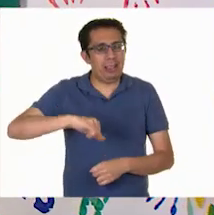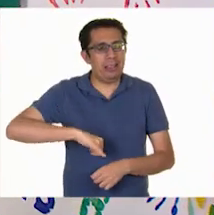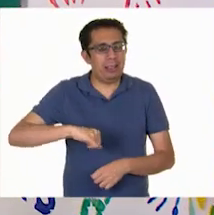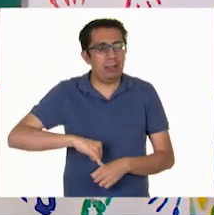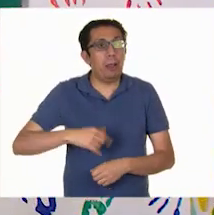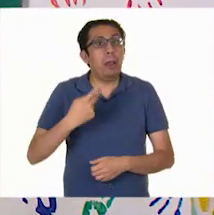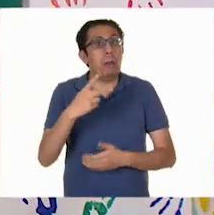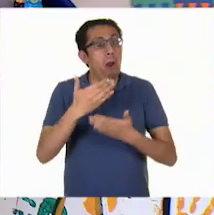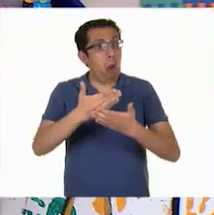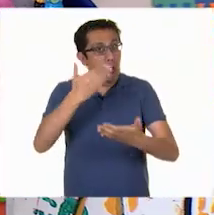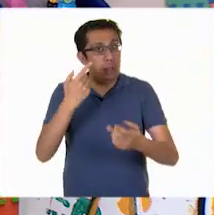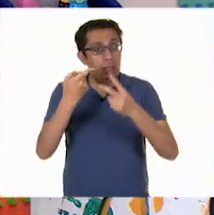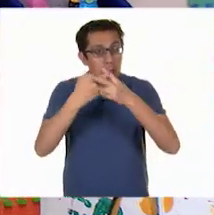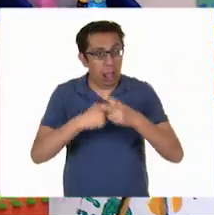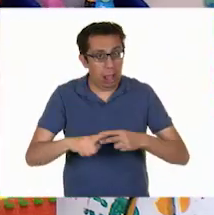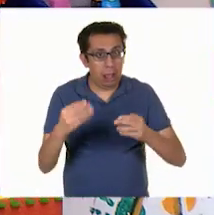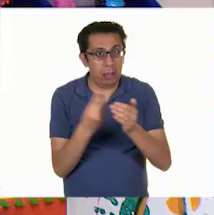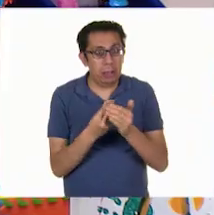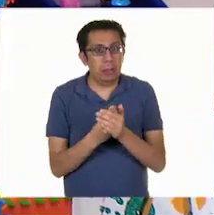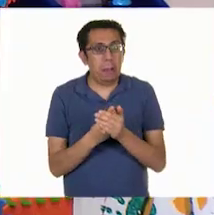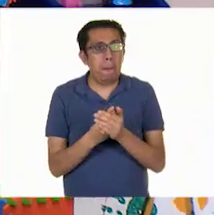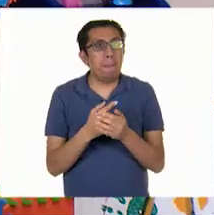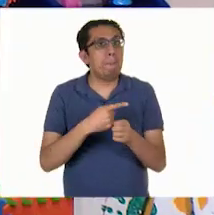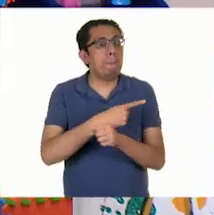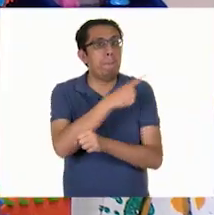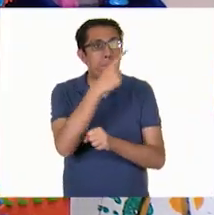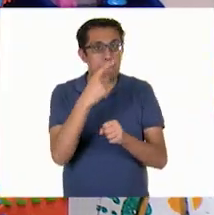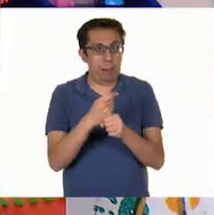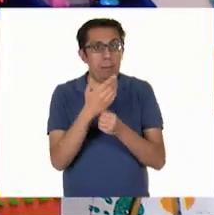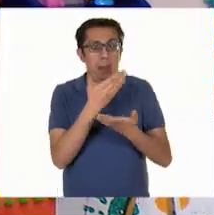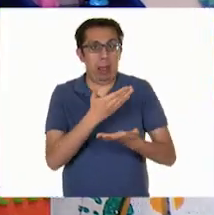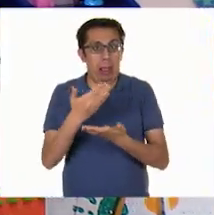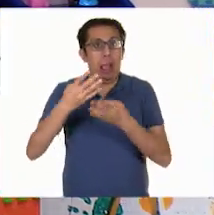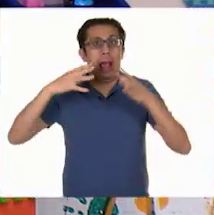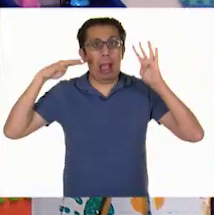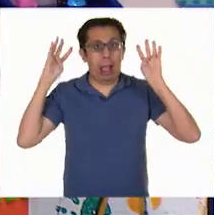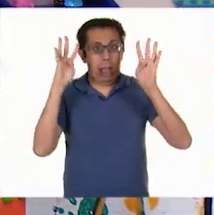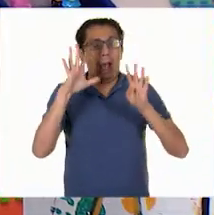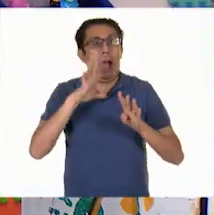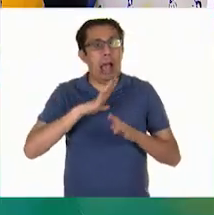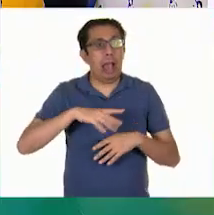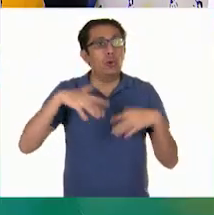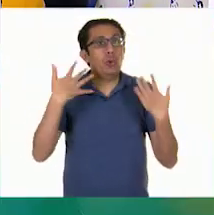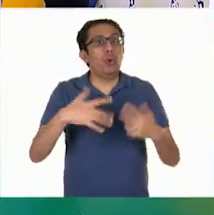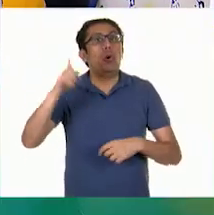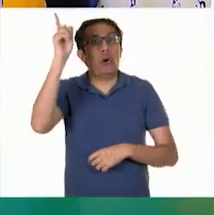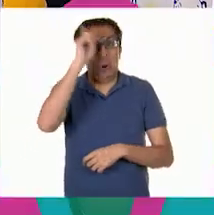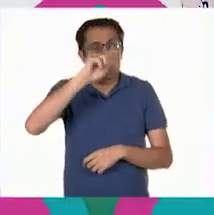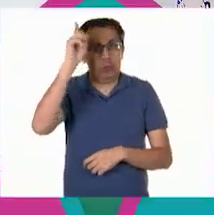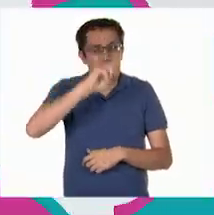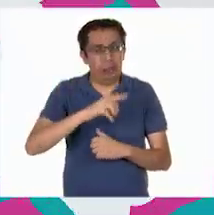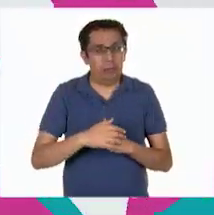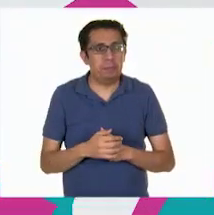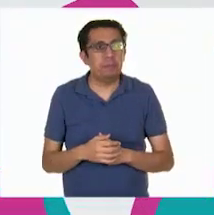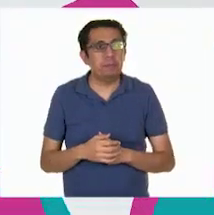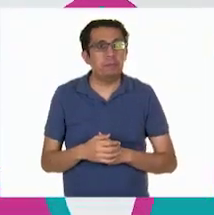de comenzar con esta clase, ¿qué les parece? Sí, vamos con Ajolisto porque tiene una recomendación que darnos. Vamos contigo, Ajolisto.